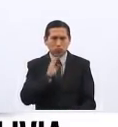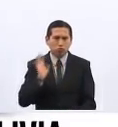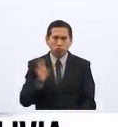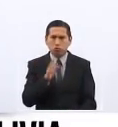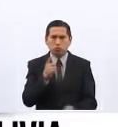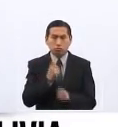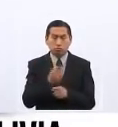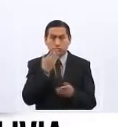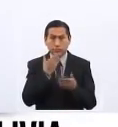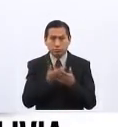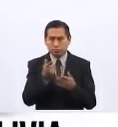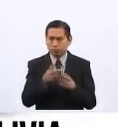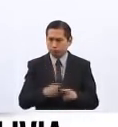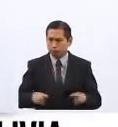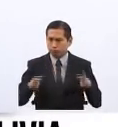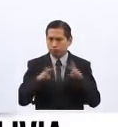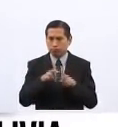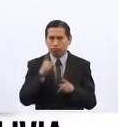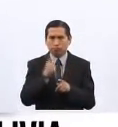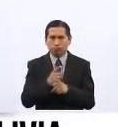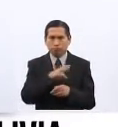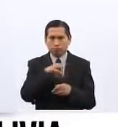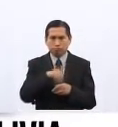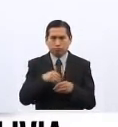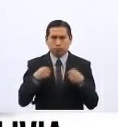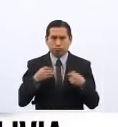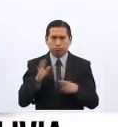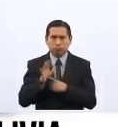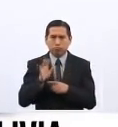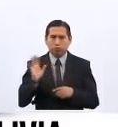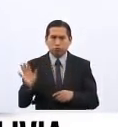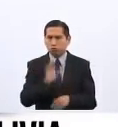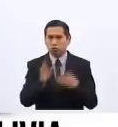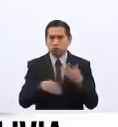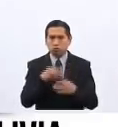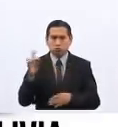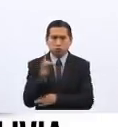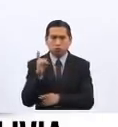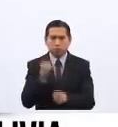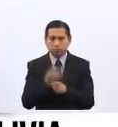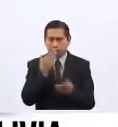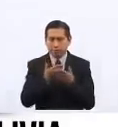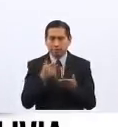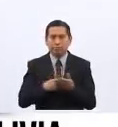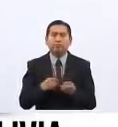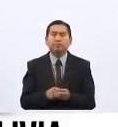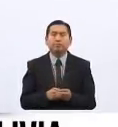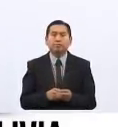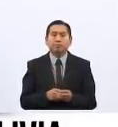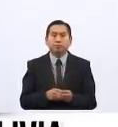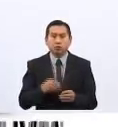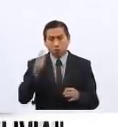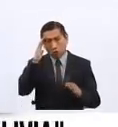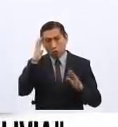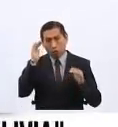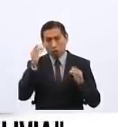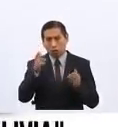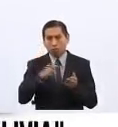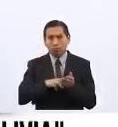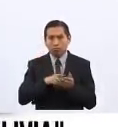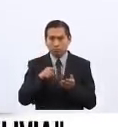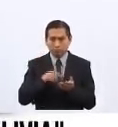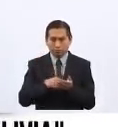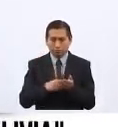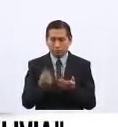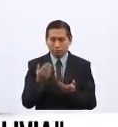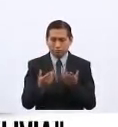el valor cívico que ha demostrado el pueblo boliviano, y esperamos que esta llama de